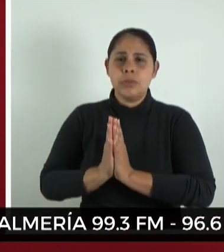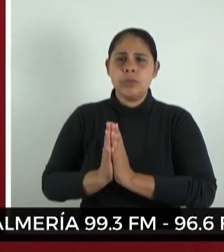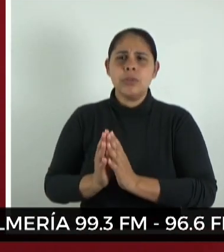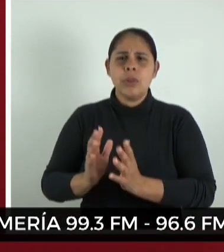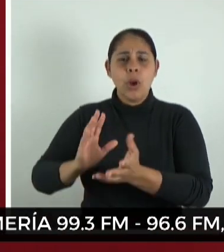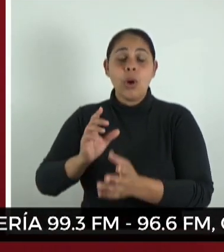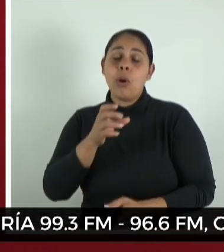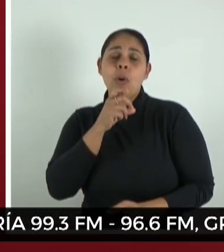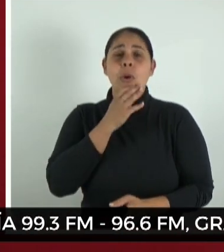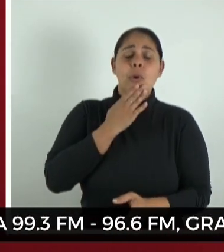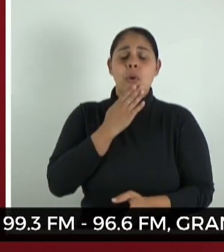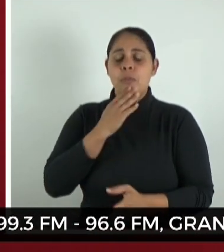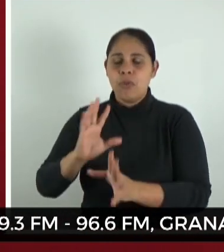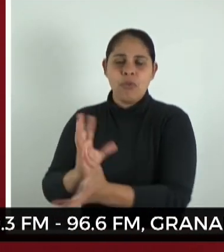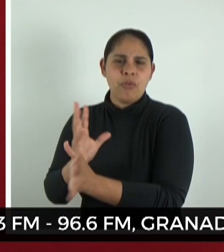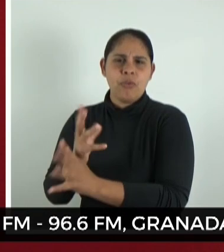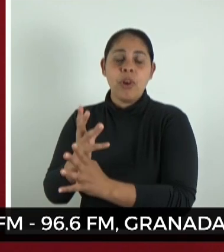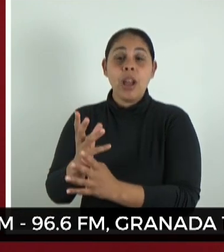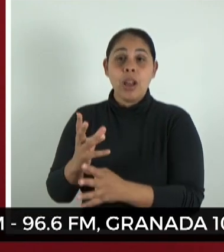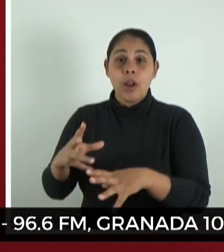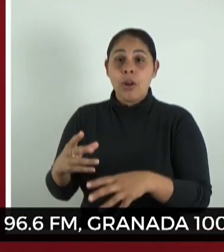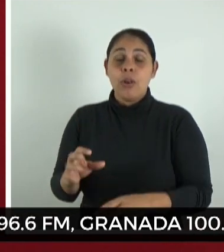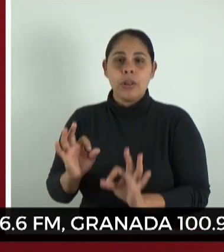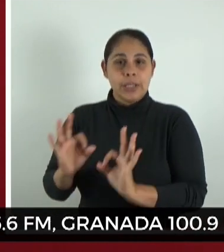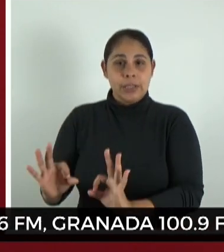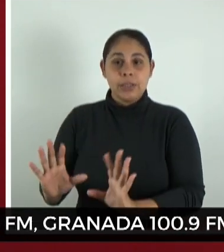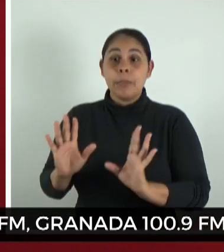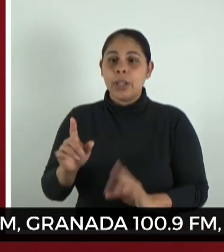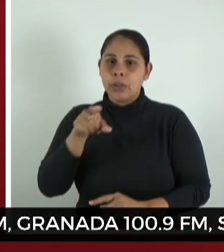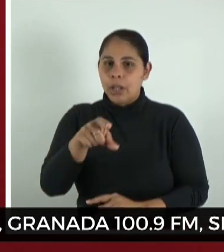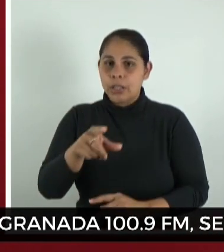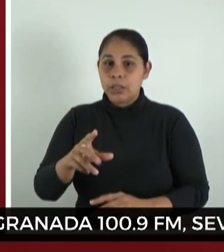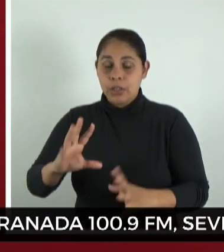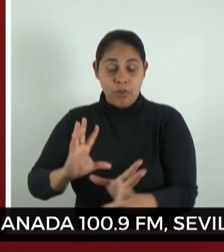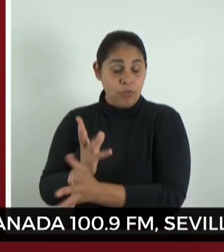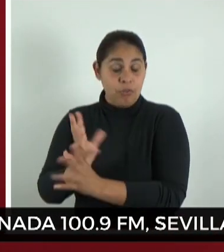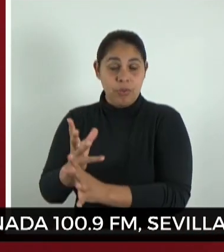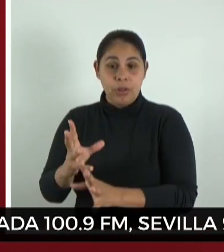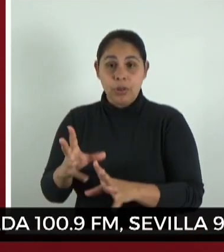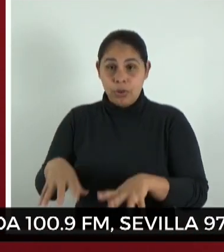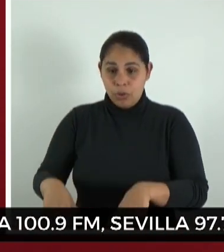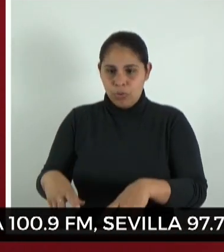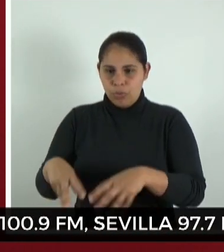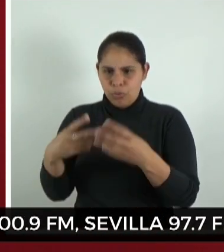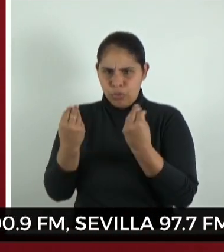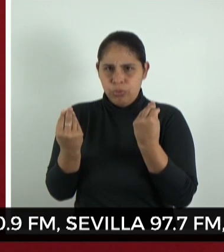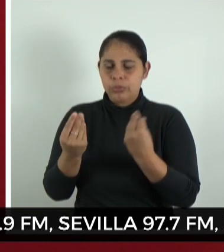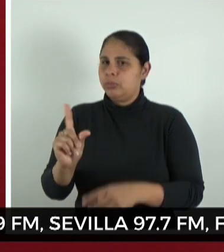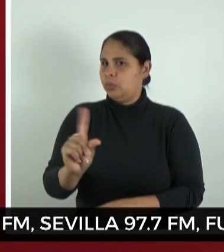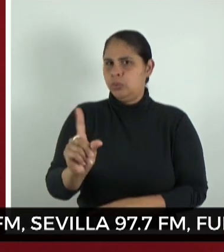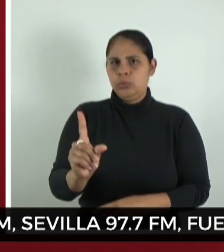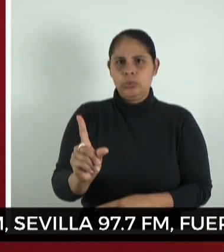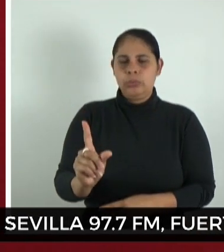Pero ese fuego no te consume. No te cansa, no te